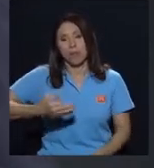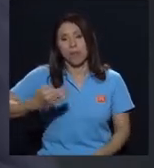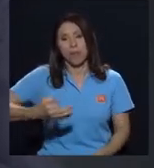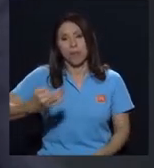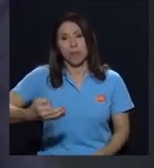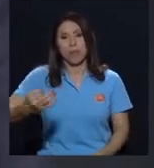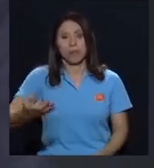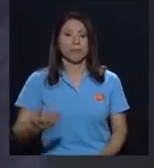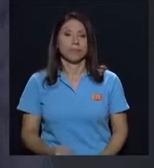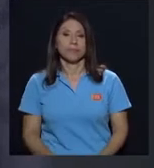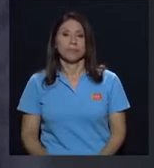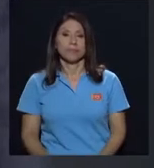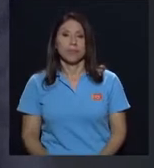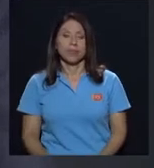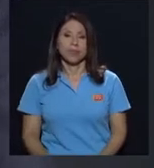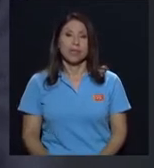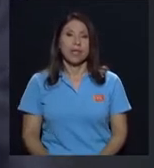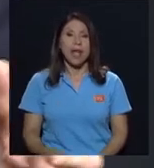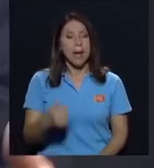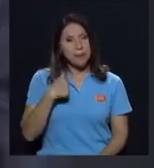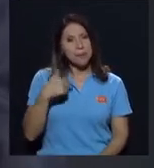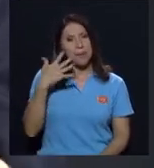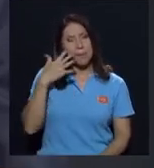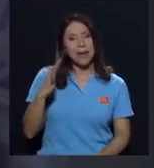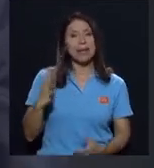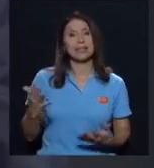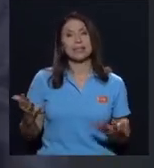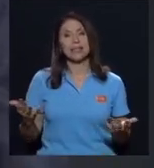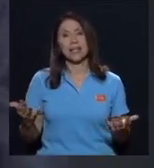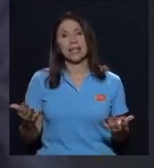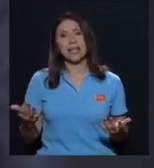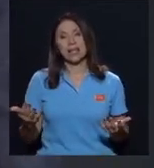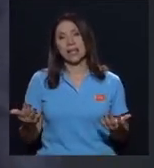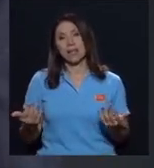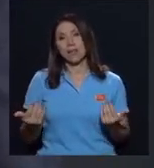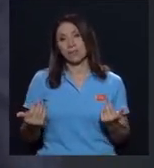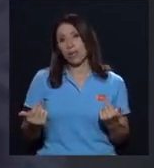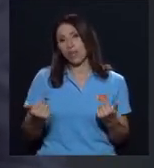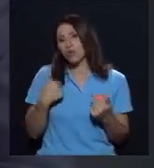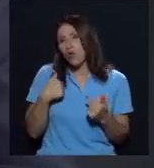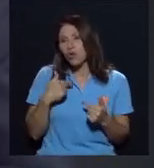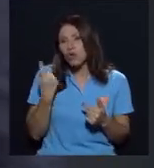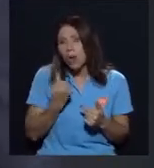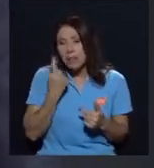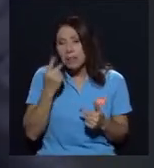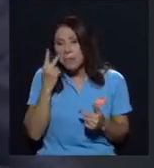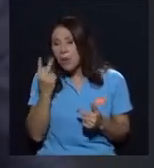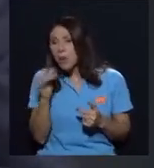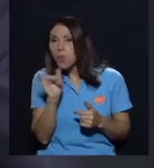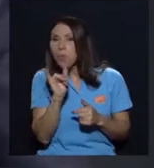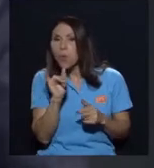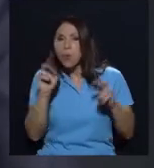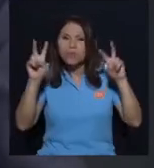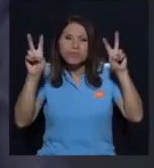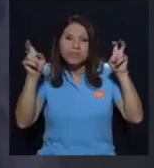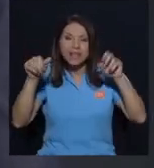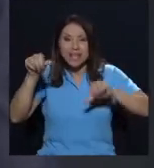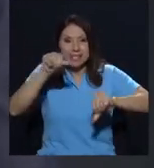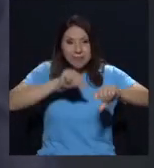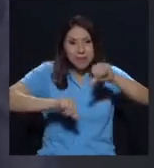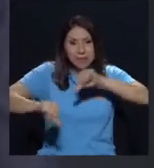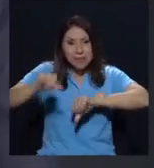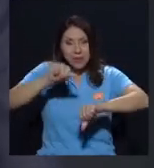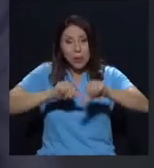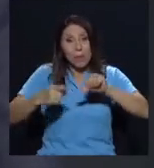qué yo lo otro día como todavía al nivel de experimento para ver cómo va el banco central en este año